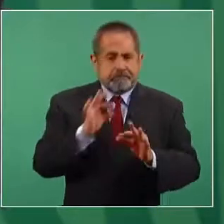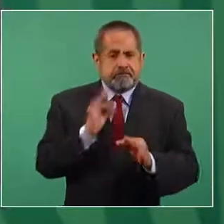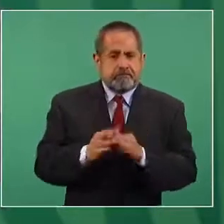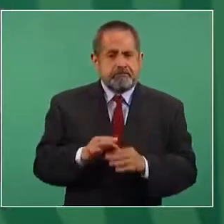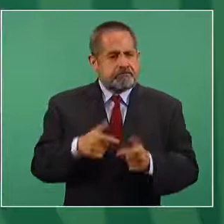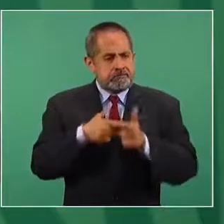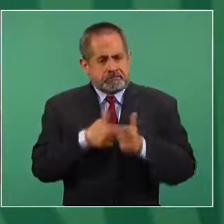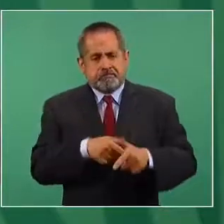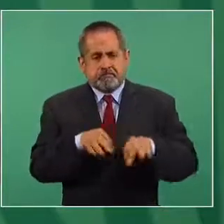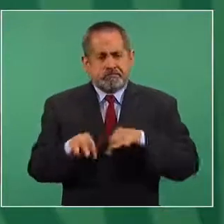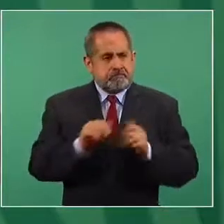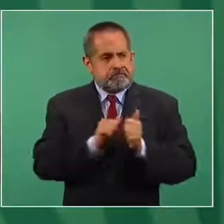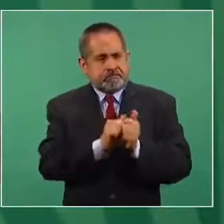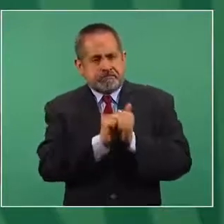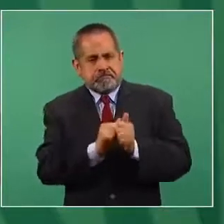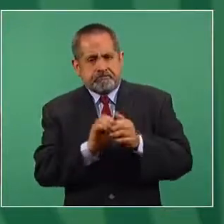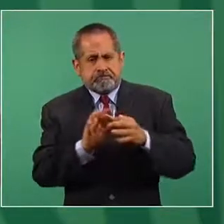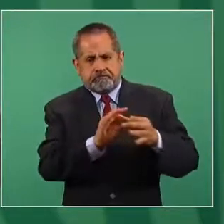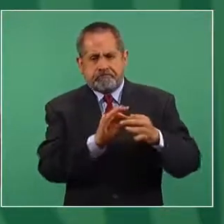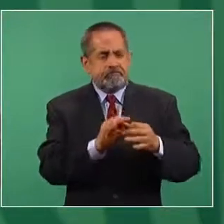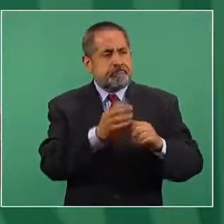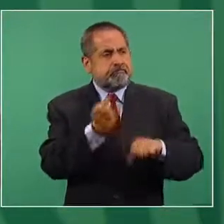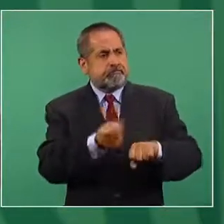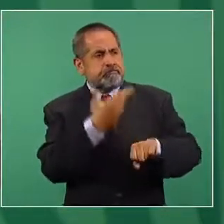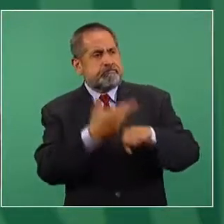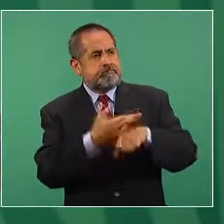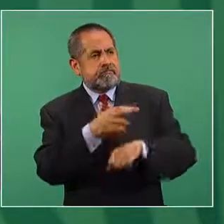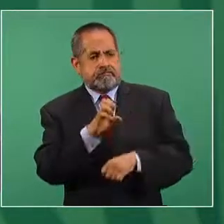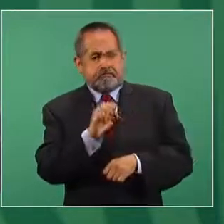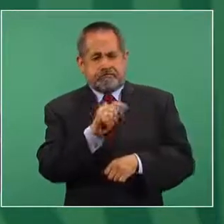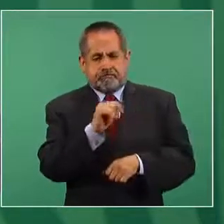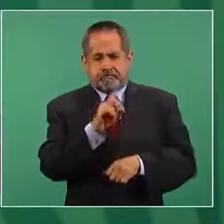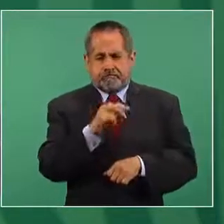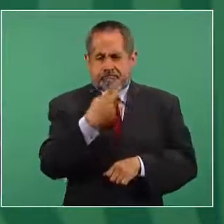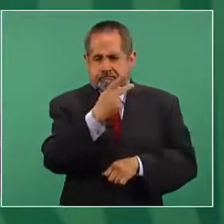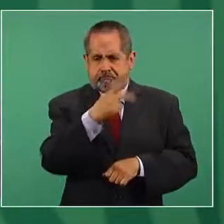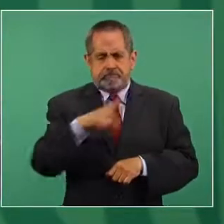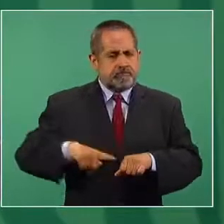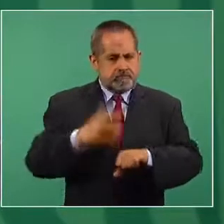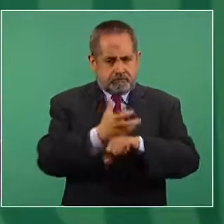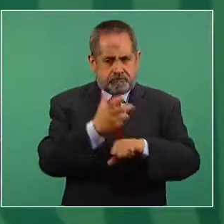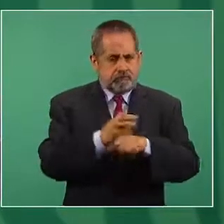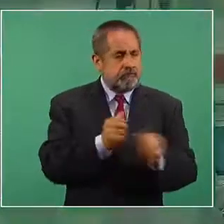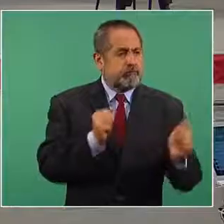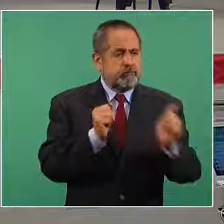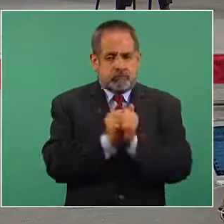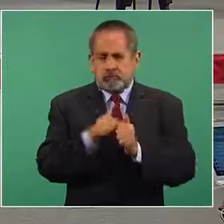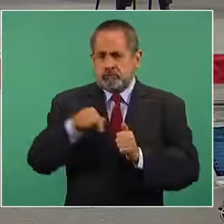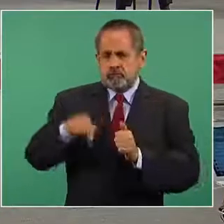sigan trabajando el secretario de Estado del Gobierno de Estados Unidos